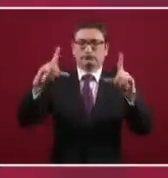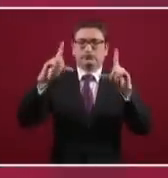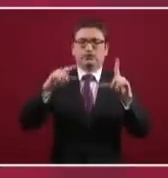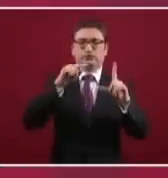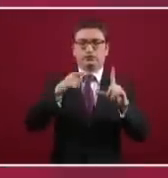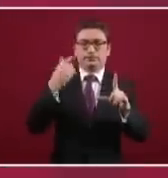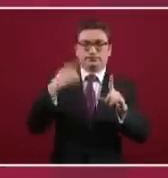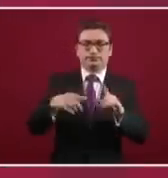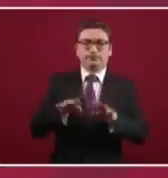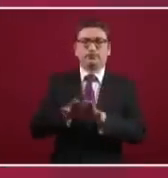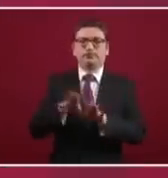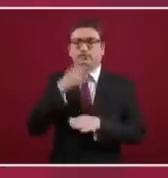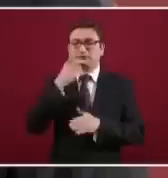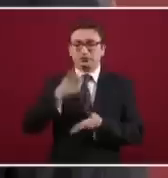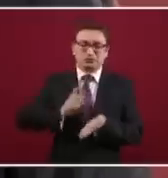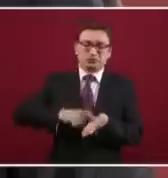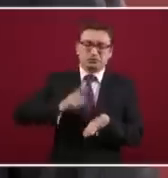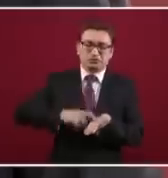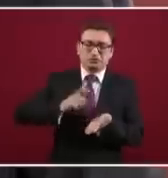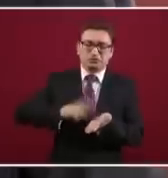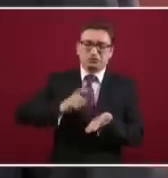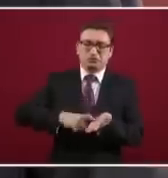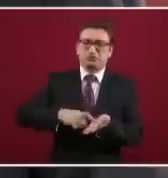del Mátalos en Caliente,